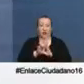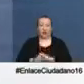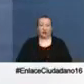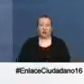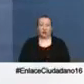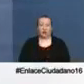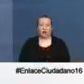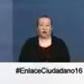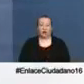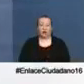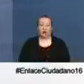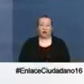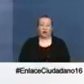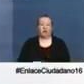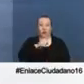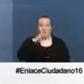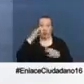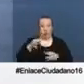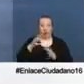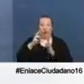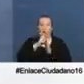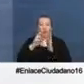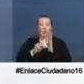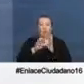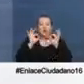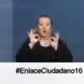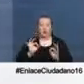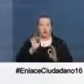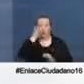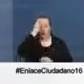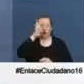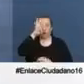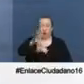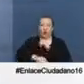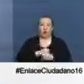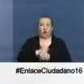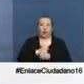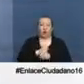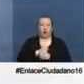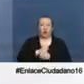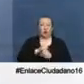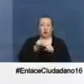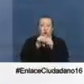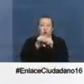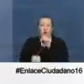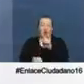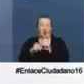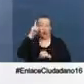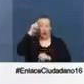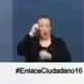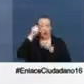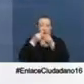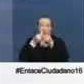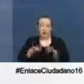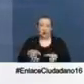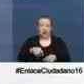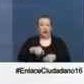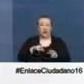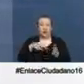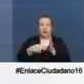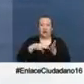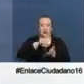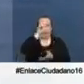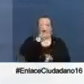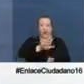de la república no están condenado a tener casi cuatro años a un gobierno de celebrado clínicamente muerto con un presidente que ha perdido